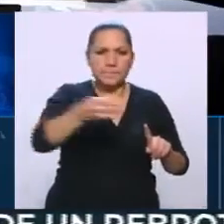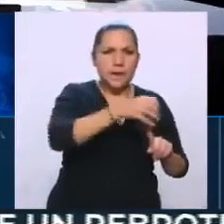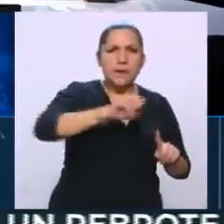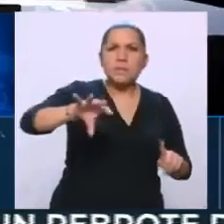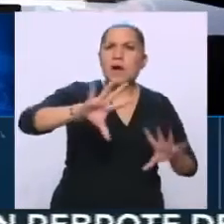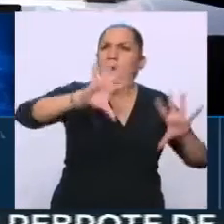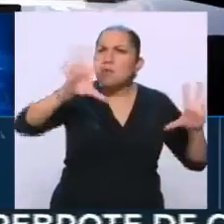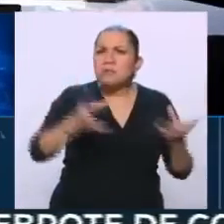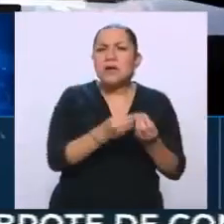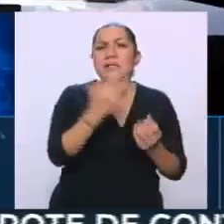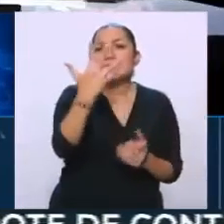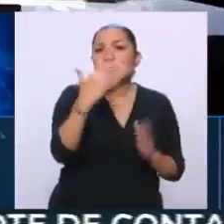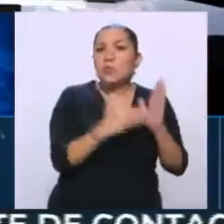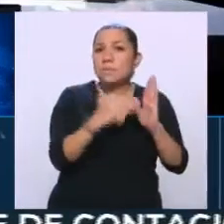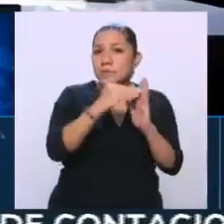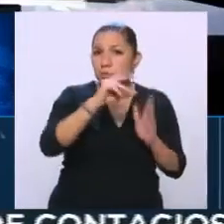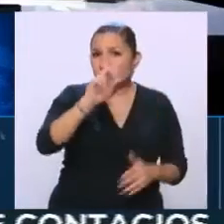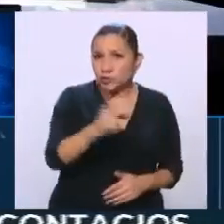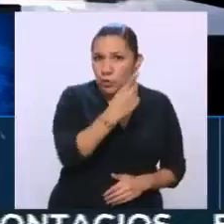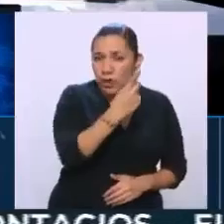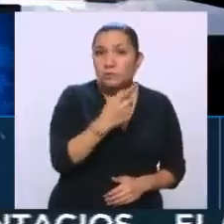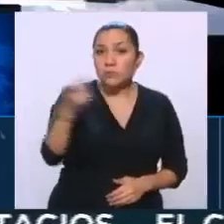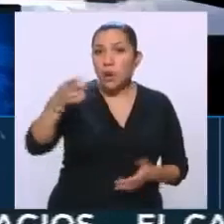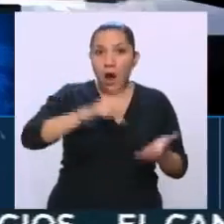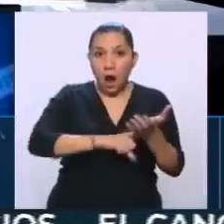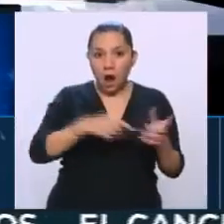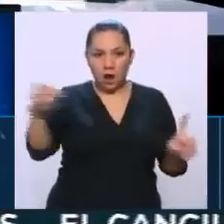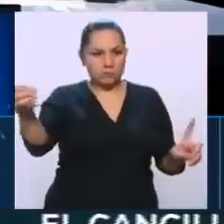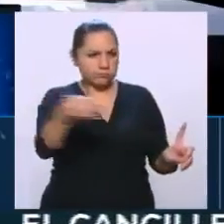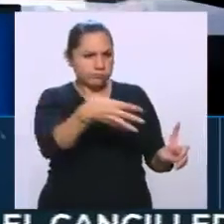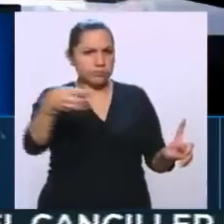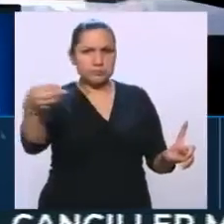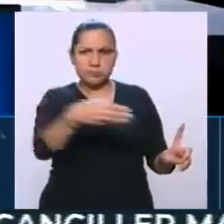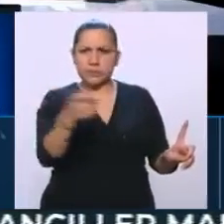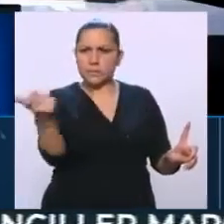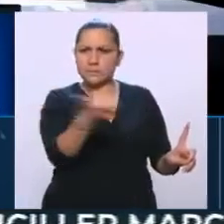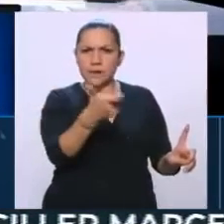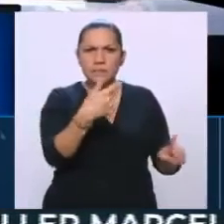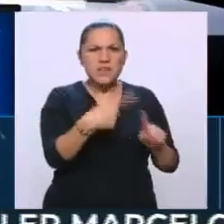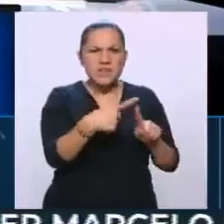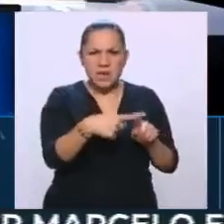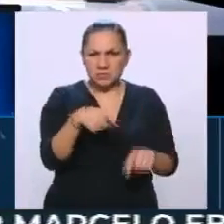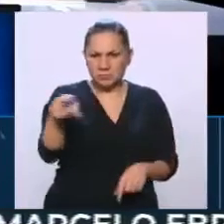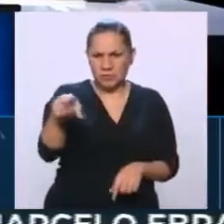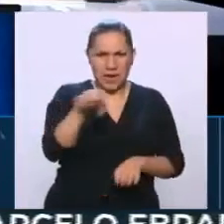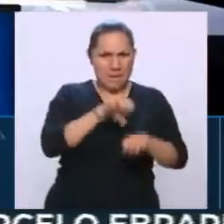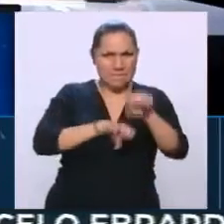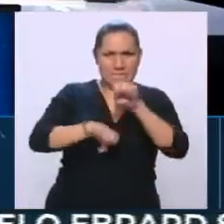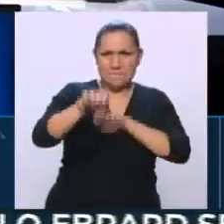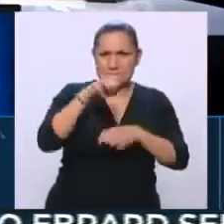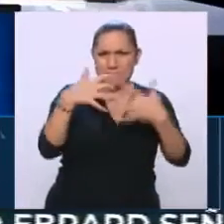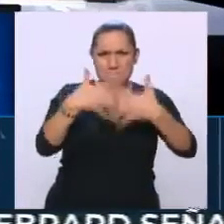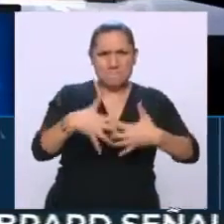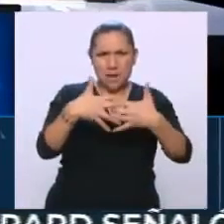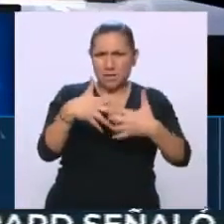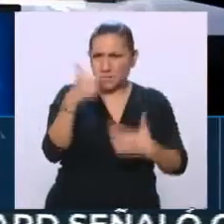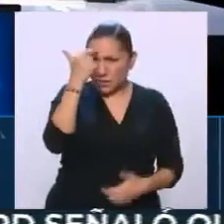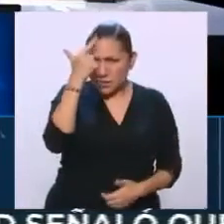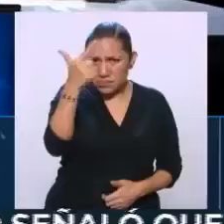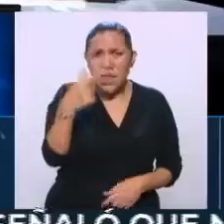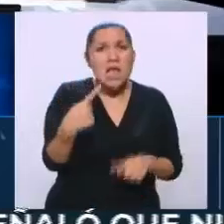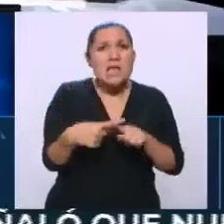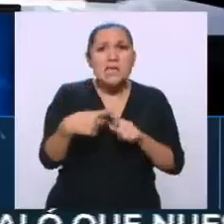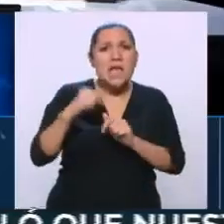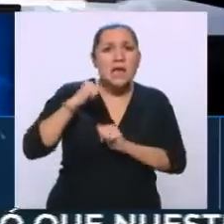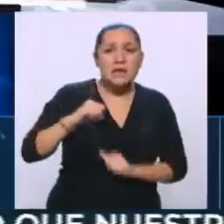millones, las cuales provenían de una sociedad fantasma que formaba parte de una red de empresas fantasmas usadas por Omar Treviño, el